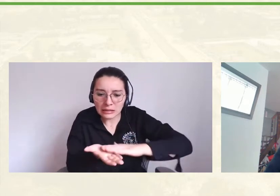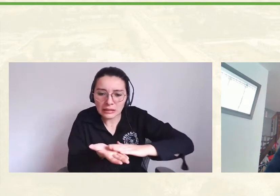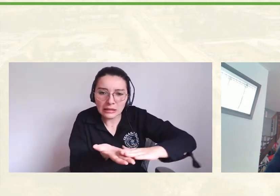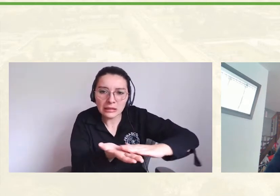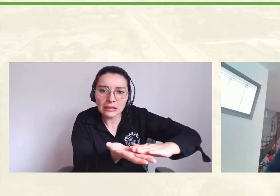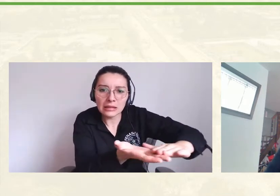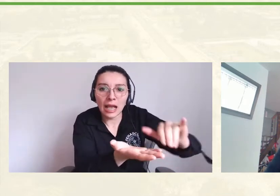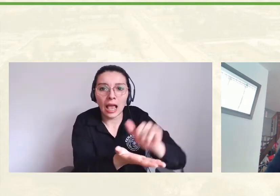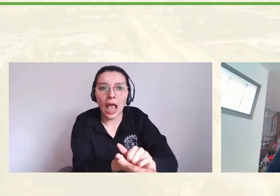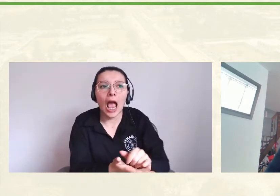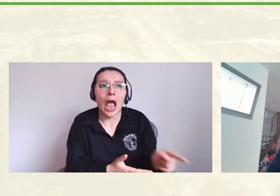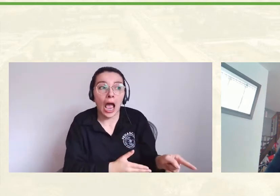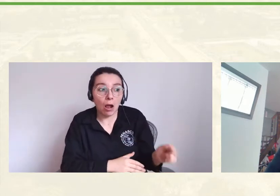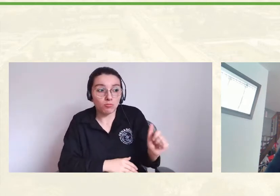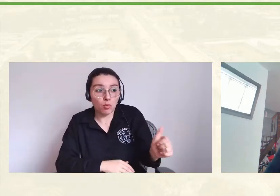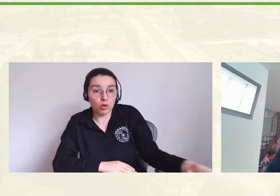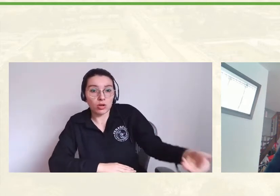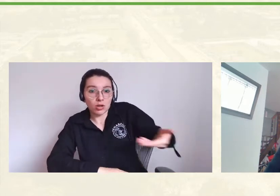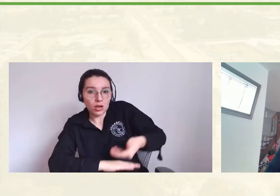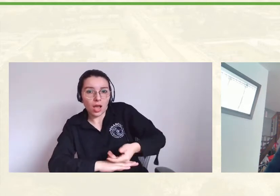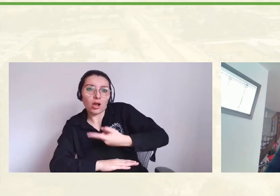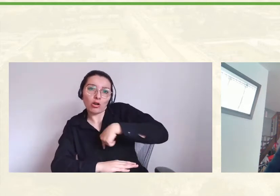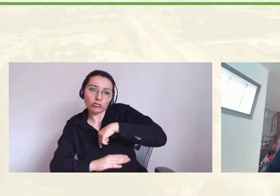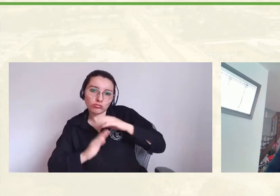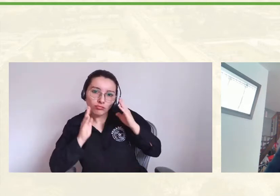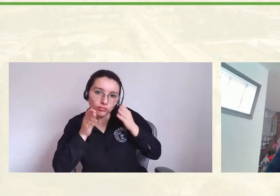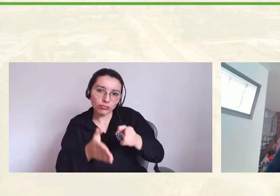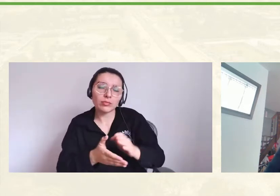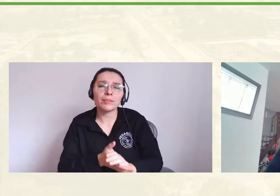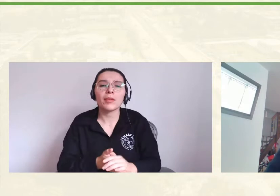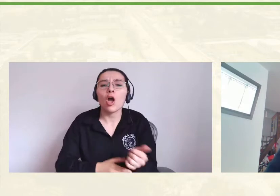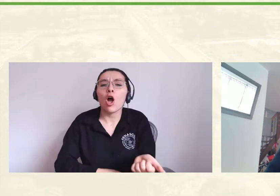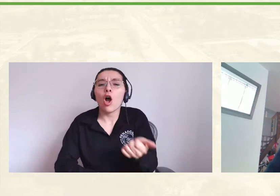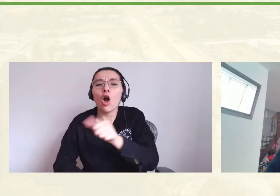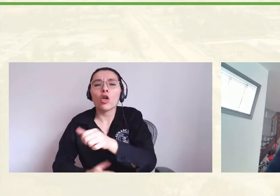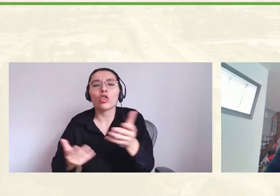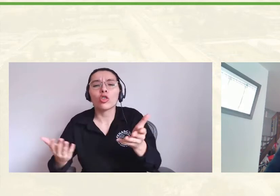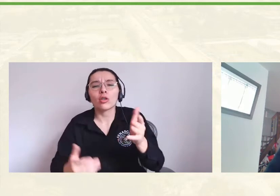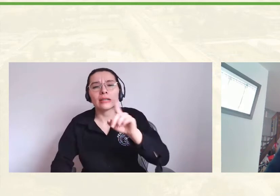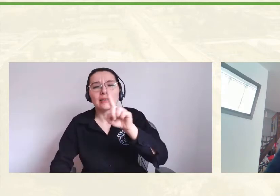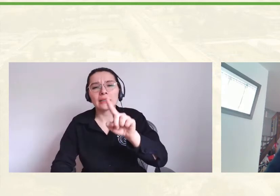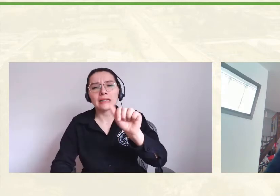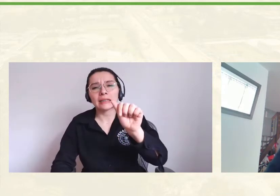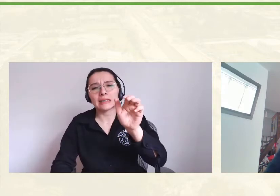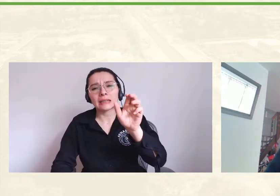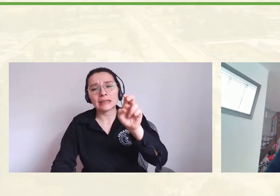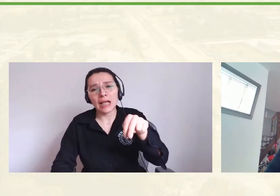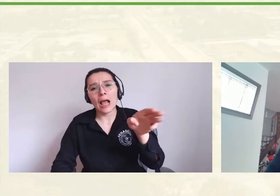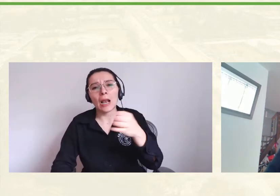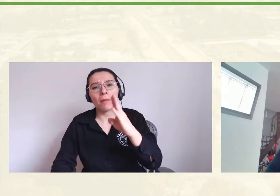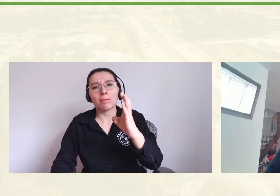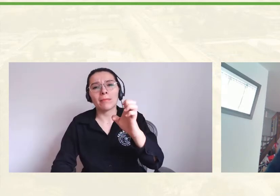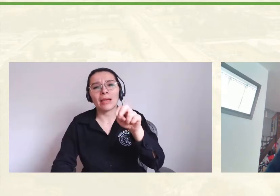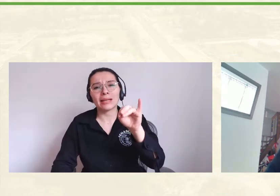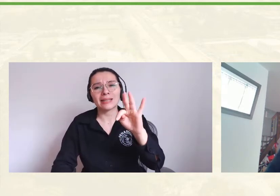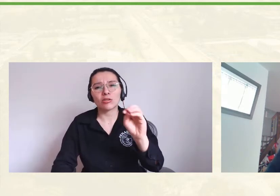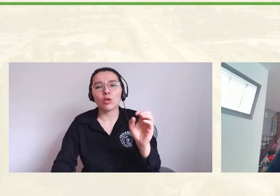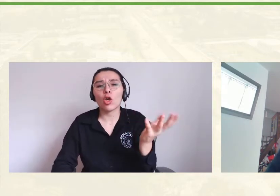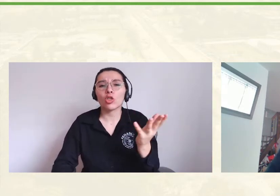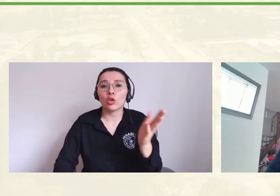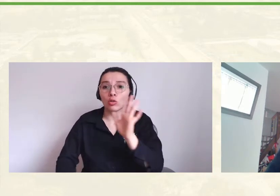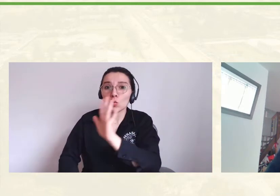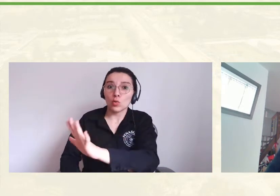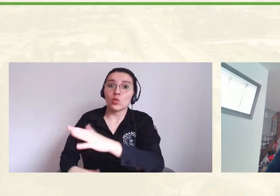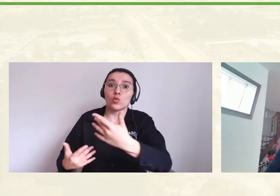tenemos en la zona de las Curtiembres en San Benito, un proyecto bastante interesante y fueron con vías en losas de concreto, con muy